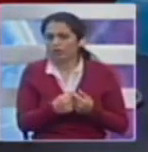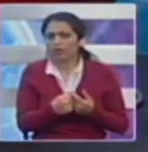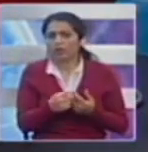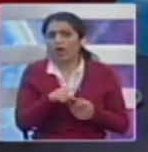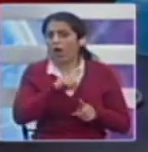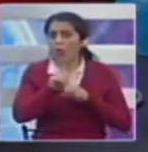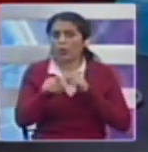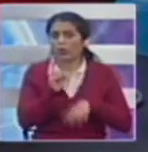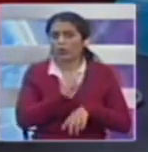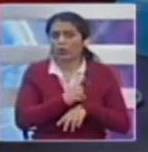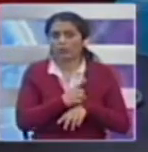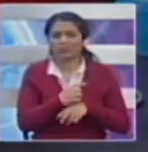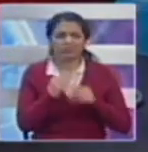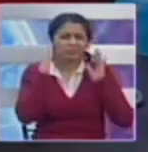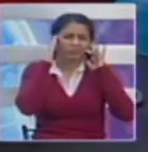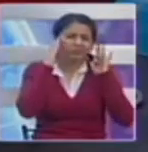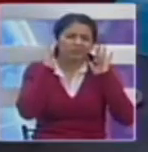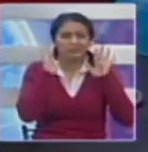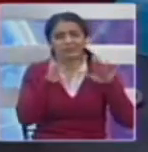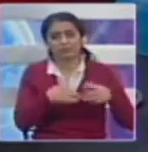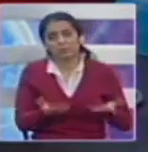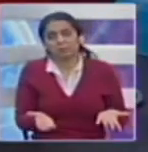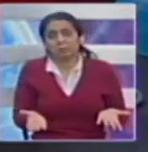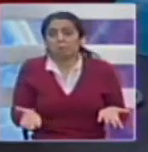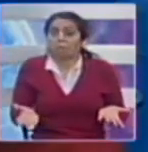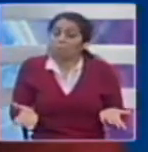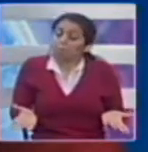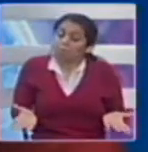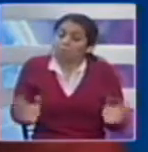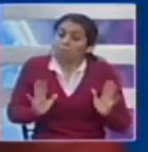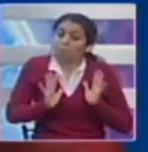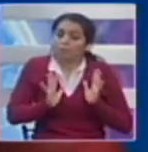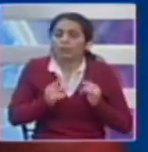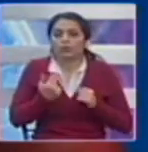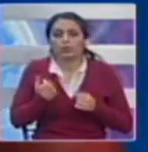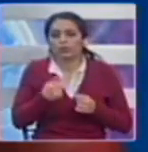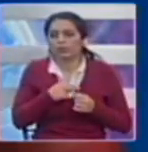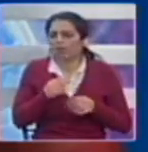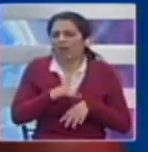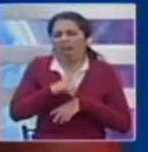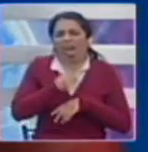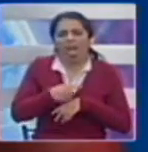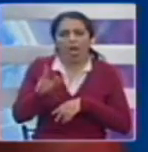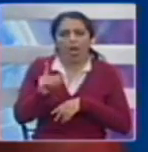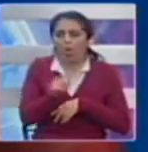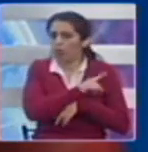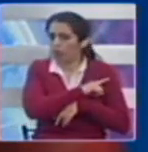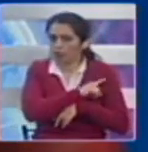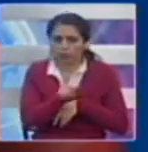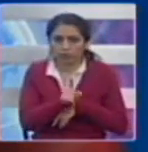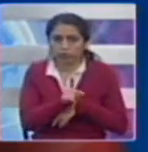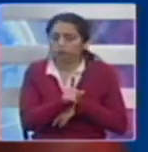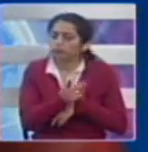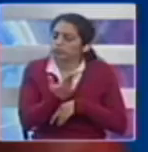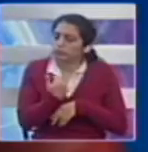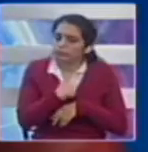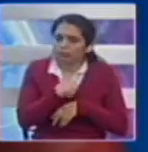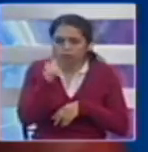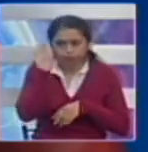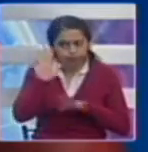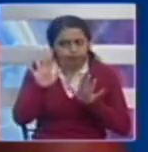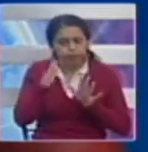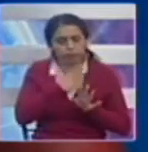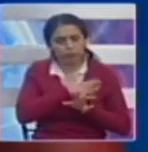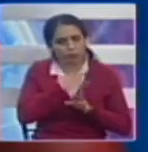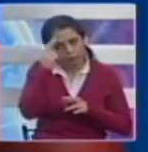galenos. Esto se da porque nosotros no vamos a permitir por ningún motivo de que de alguna forma sean perjudicados, y vamos a